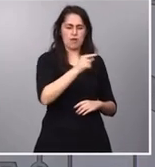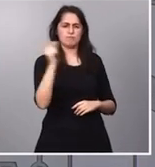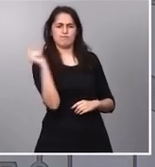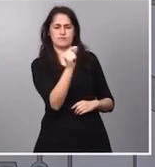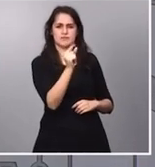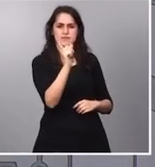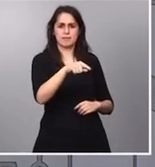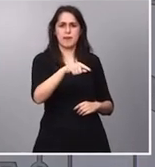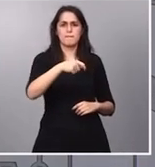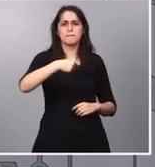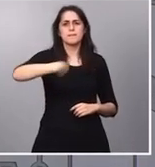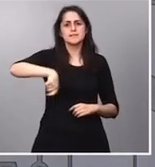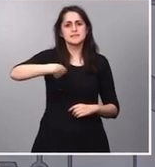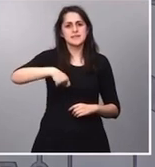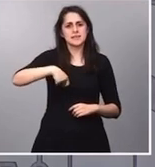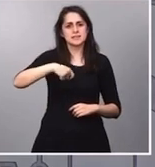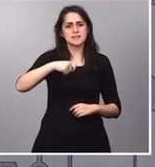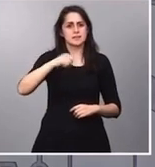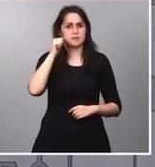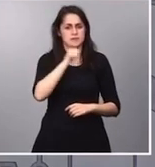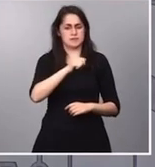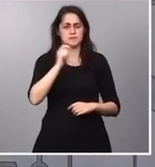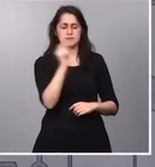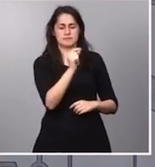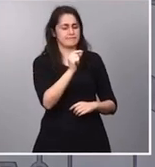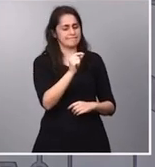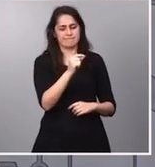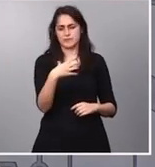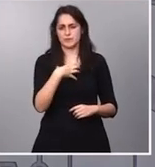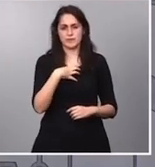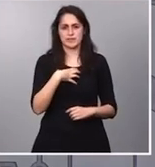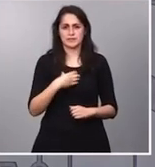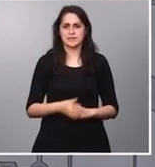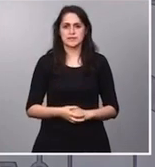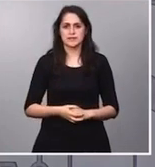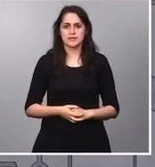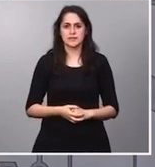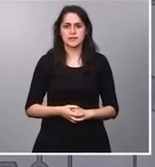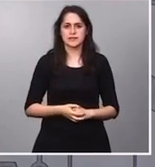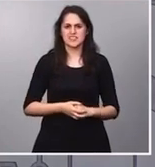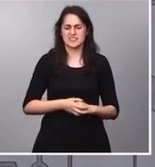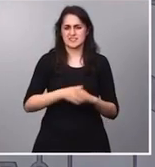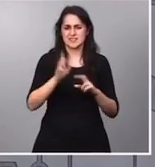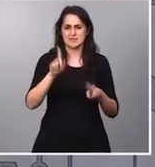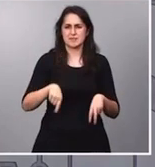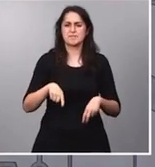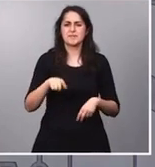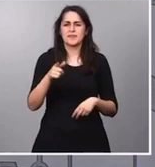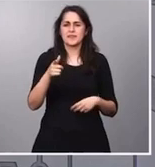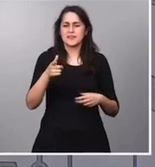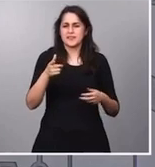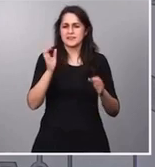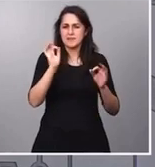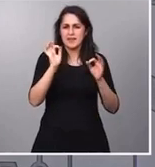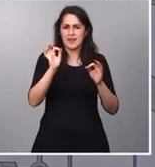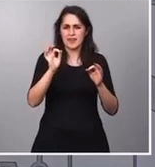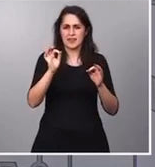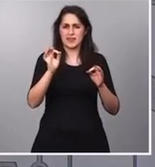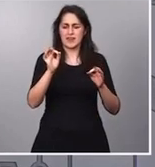y al presidente del gobierno de España un hecho que rompe con todos los usos diplomáticos y las más elementales